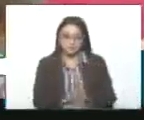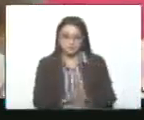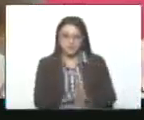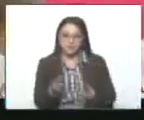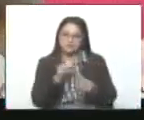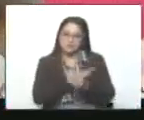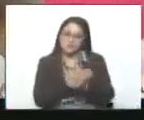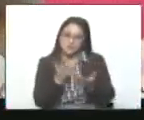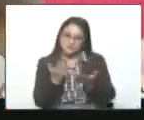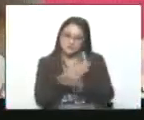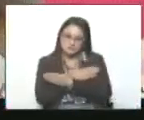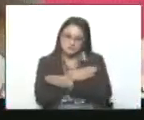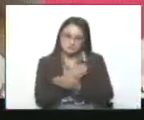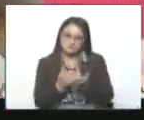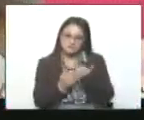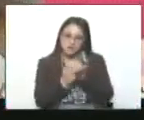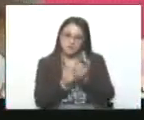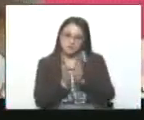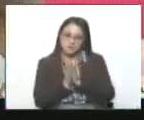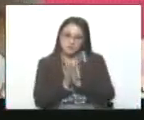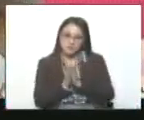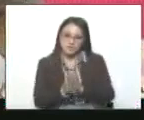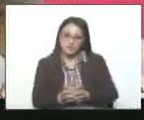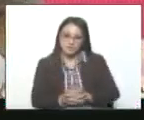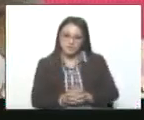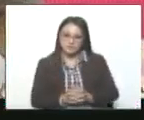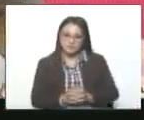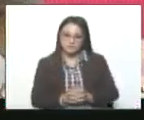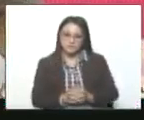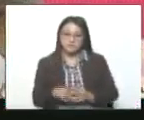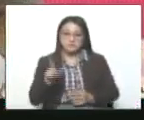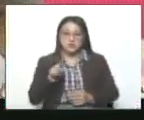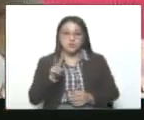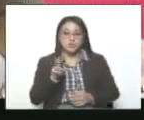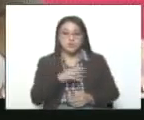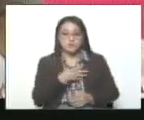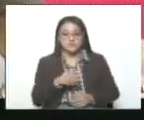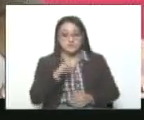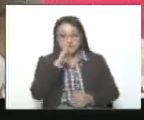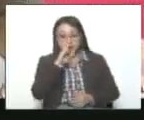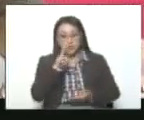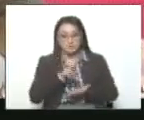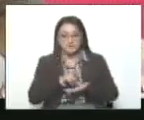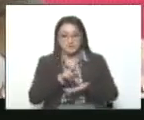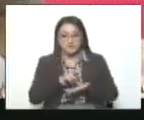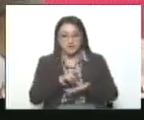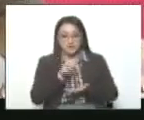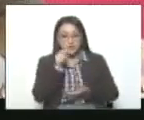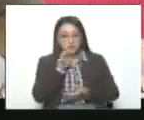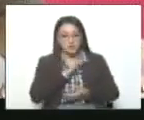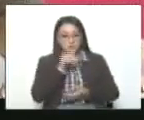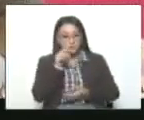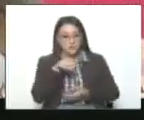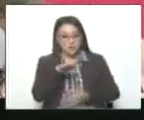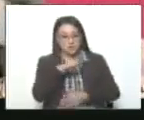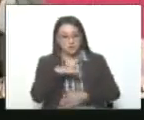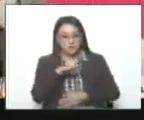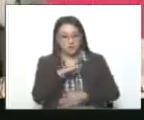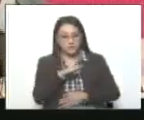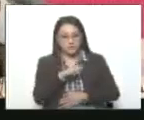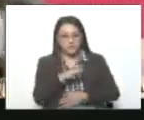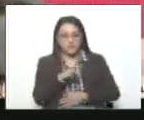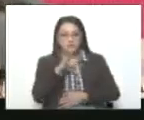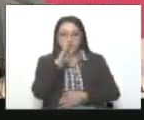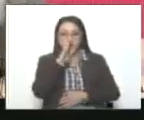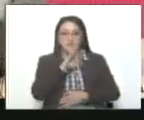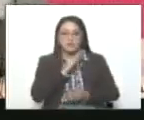fuerza, pues, así mucho será. Empuje. Y también tenemos entonces el nuevo presidente del Banco Bicentenario del Pueblo, ¿ah? El banco